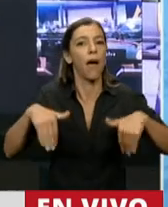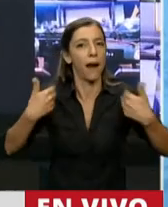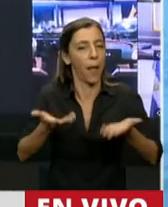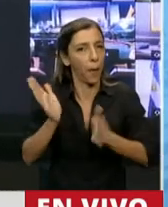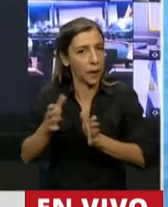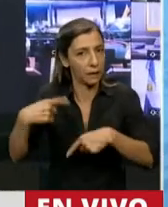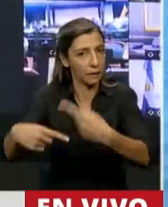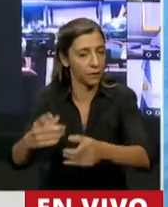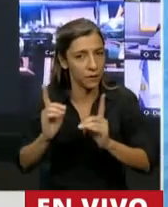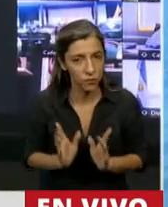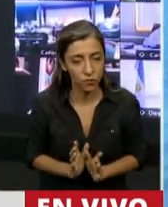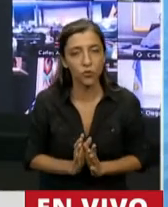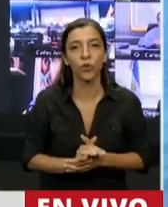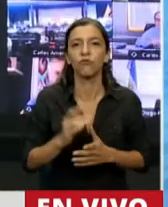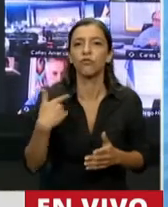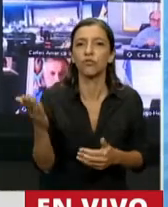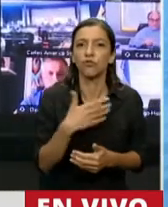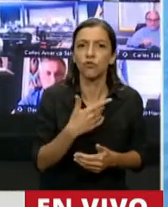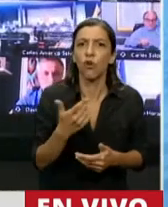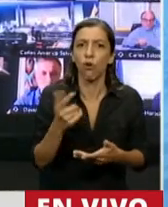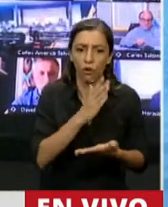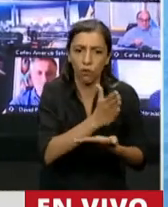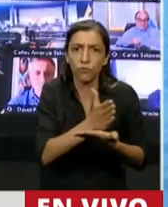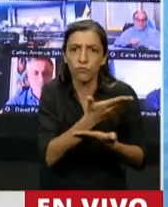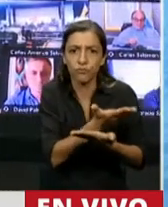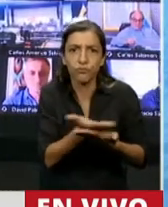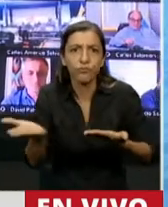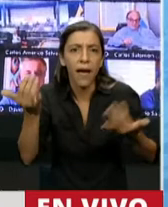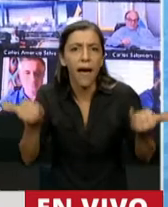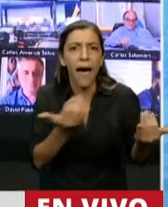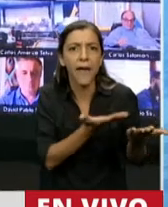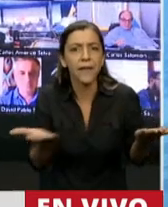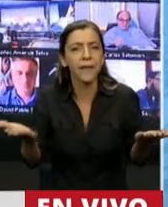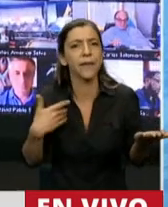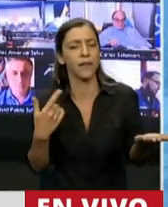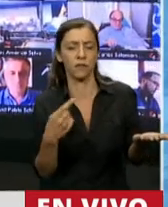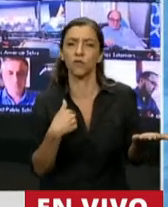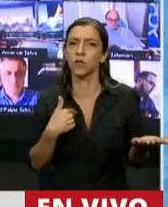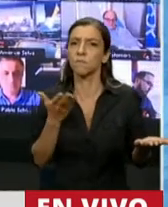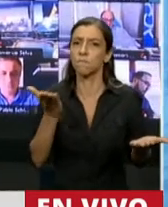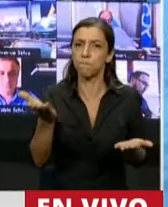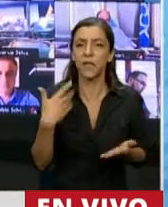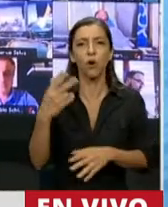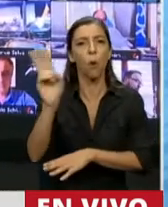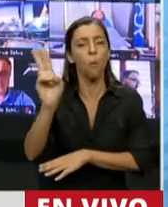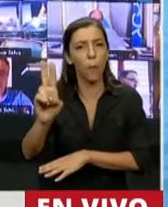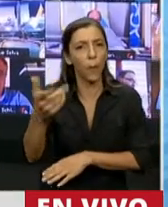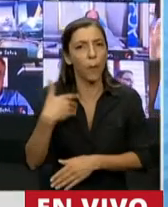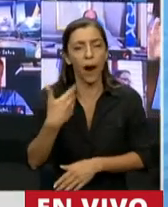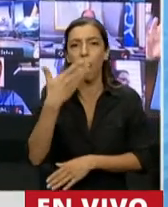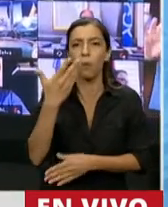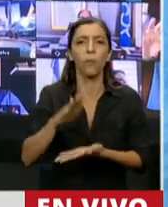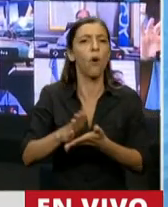veo obligada a plantear esta cuestión de privilegio porque, si bien no solo presenté un pedido de informes oportunamente con